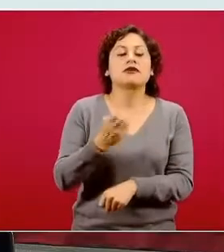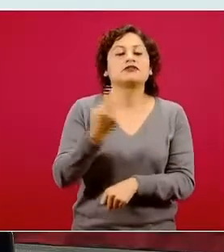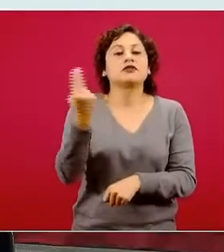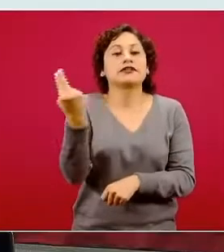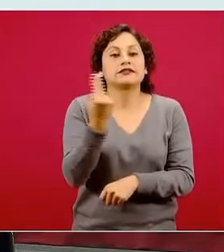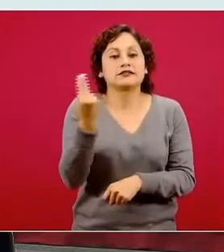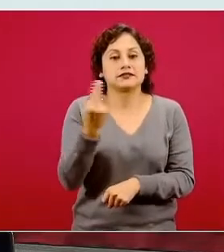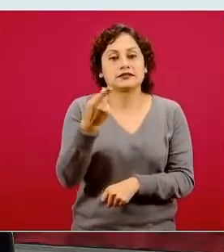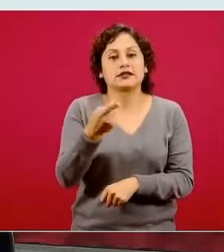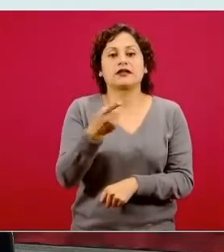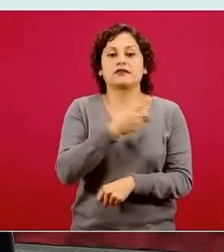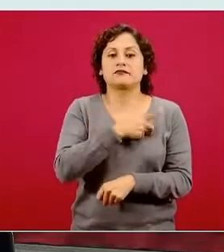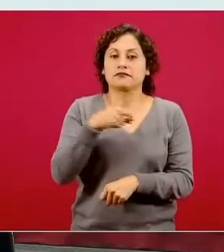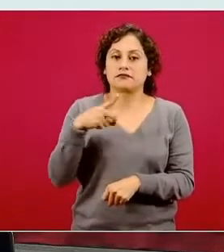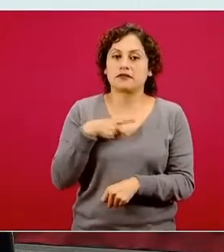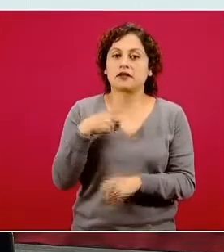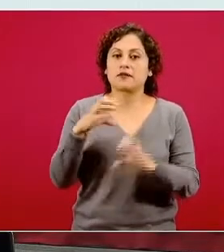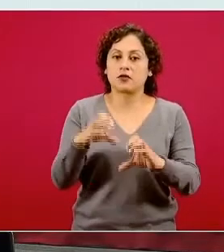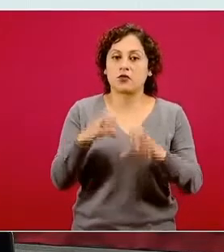también.